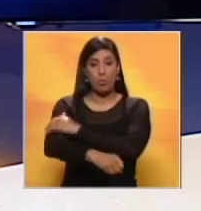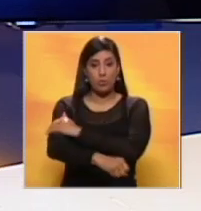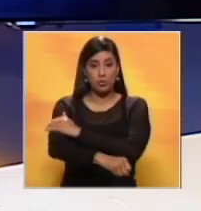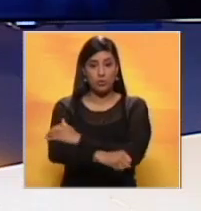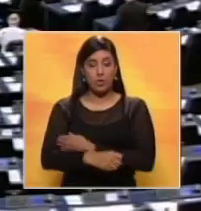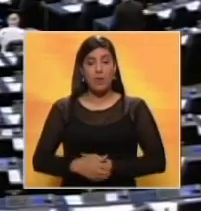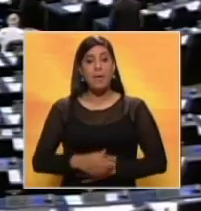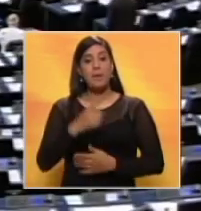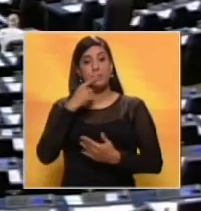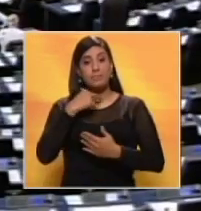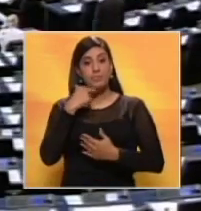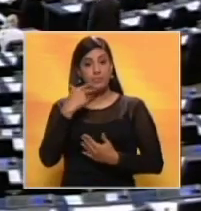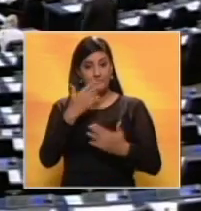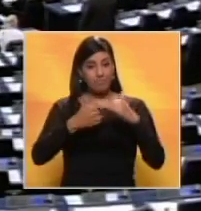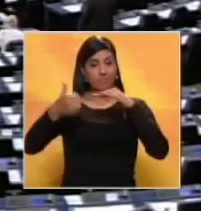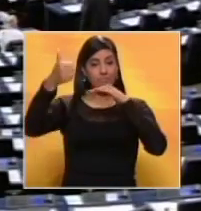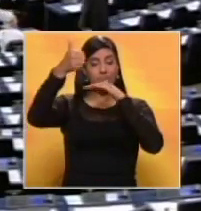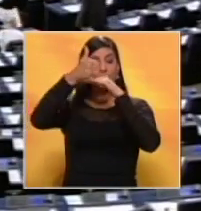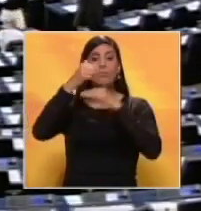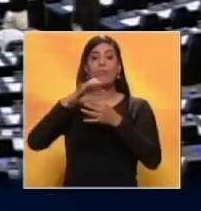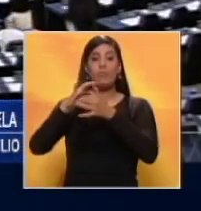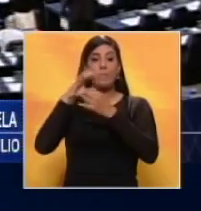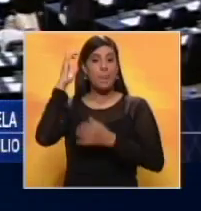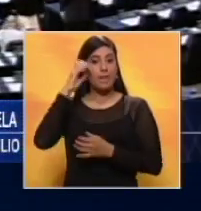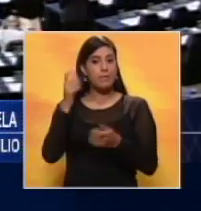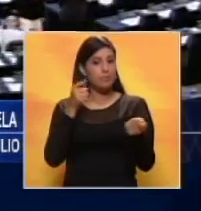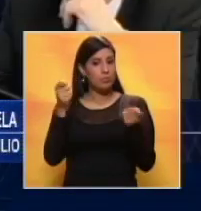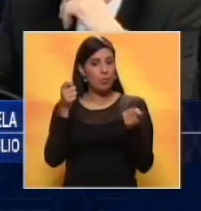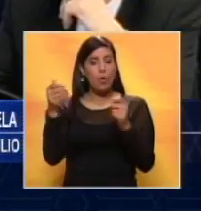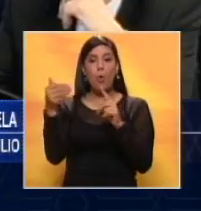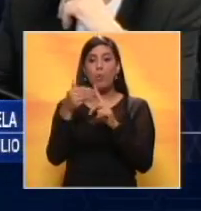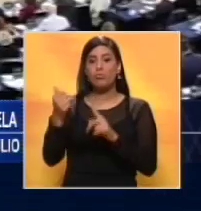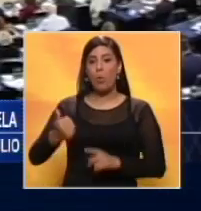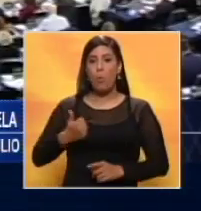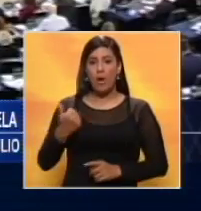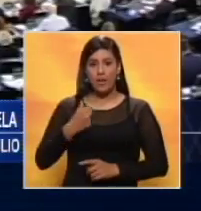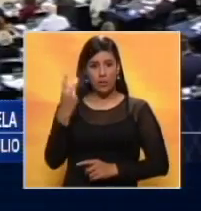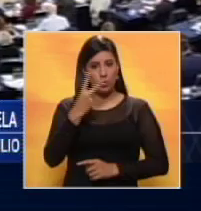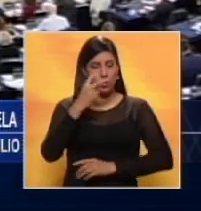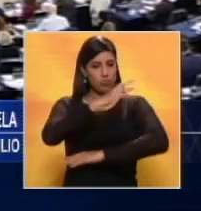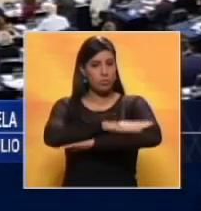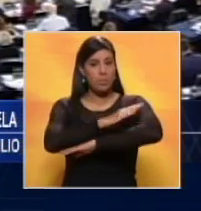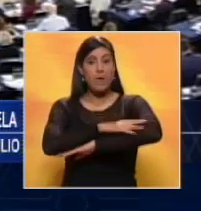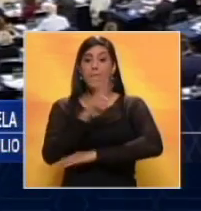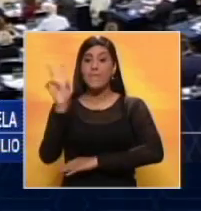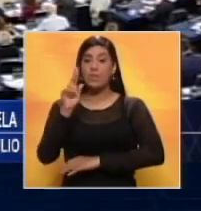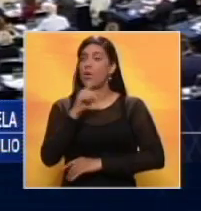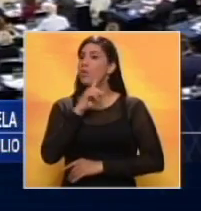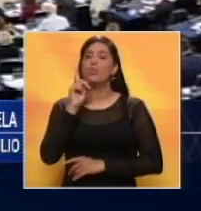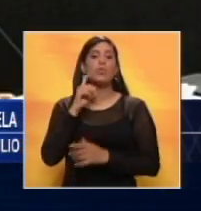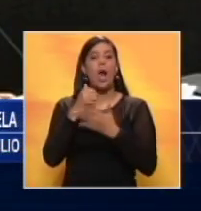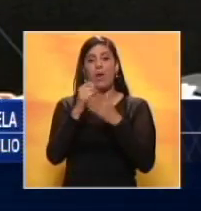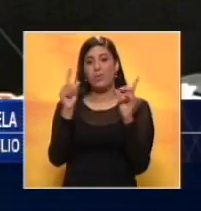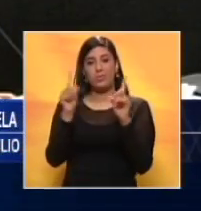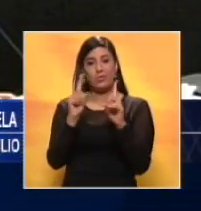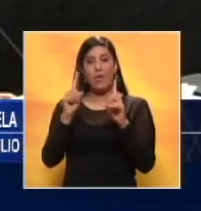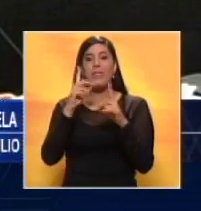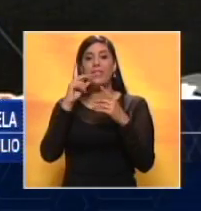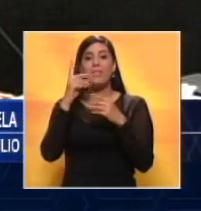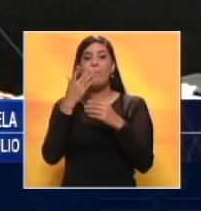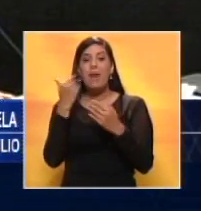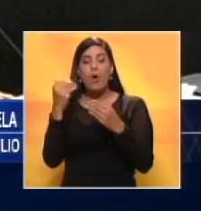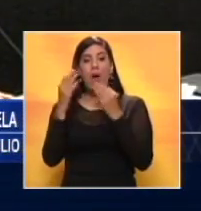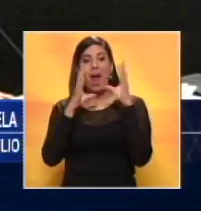oposición. Un alto vocero de la Unión Europea aseguró que tomar medidas contra cualquiera de los dos actores en Venezuela no ayudaría a retomar